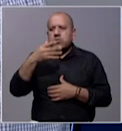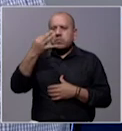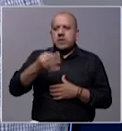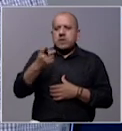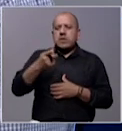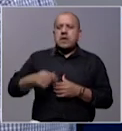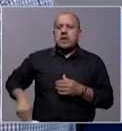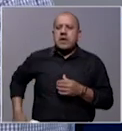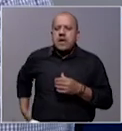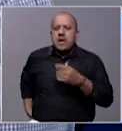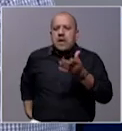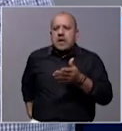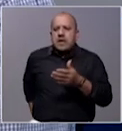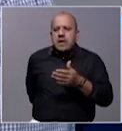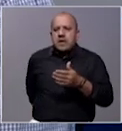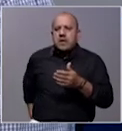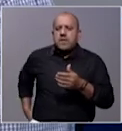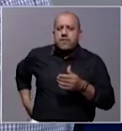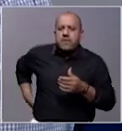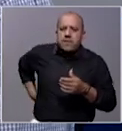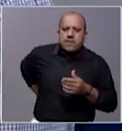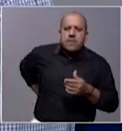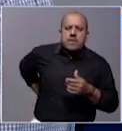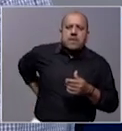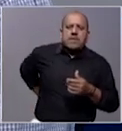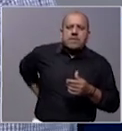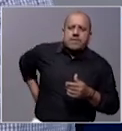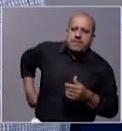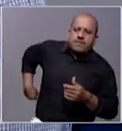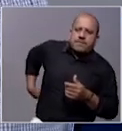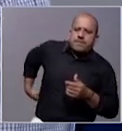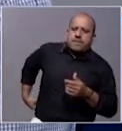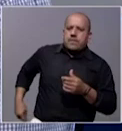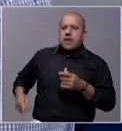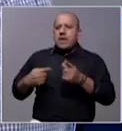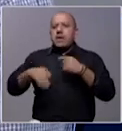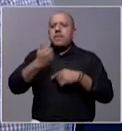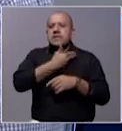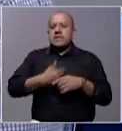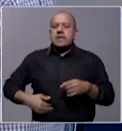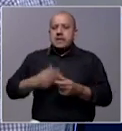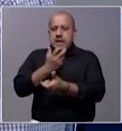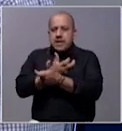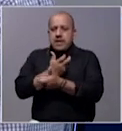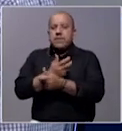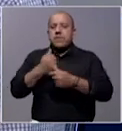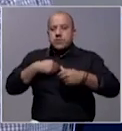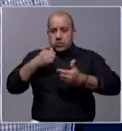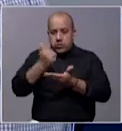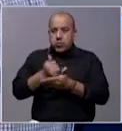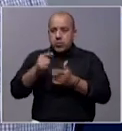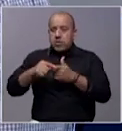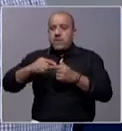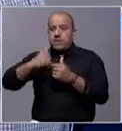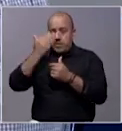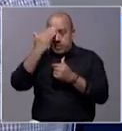dña martínez fue presidente ancap fue ministro de industria yo integré la comisión de industria en el primer período de gobierno el frente